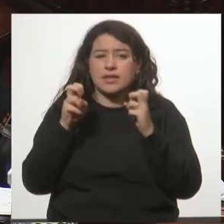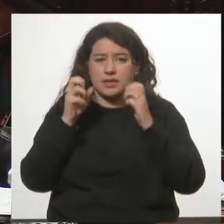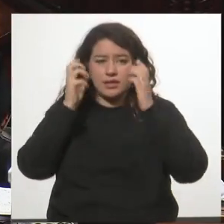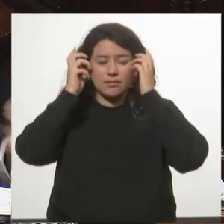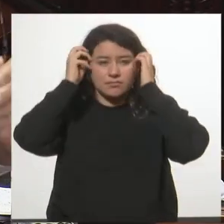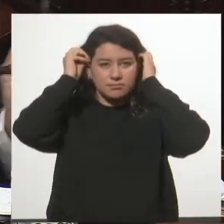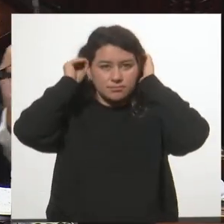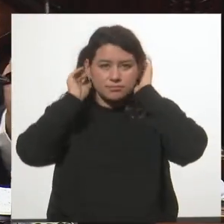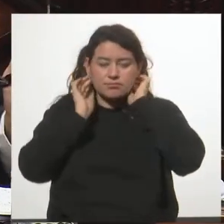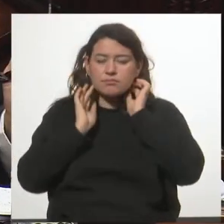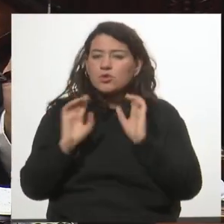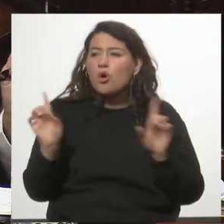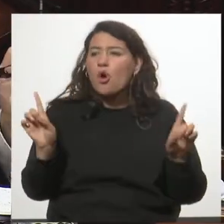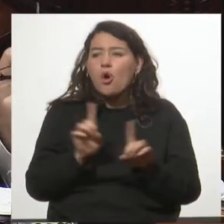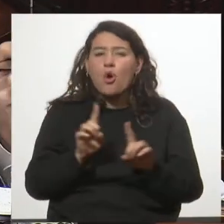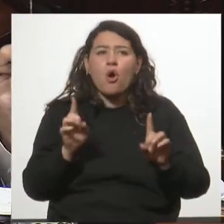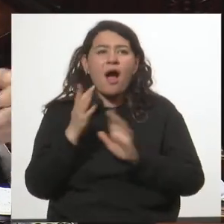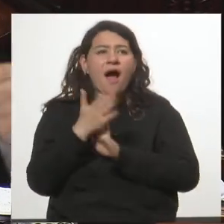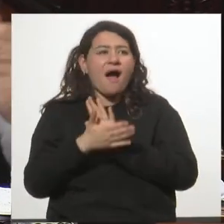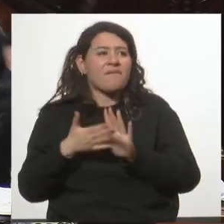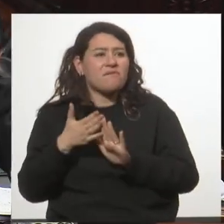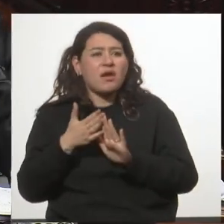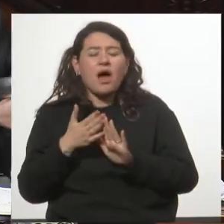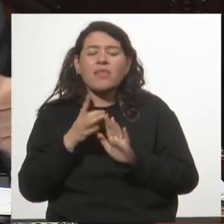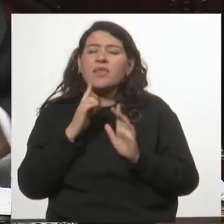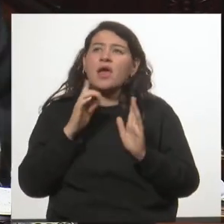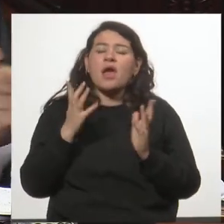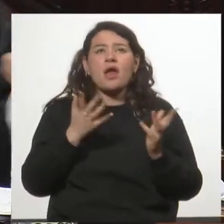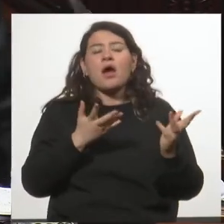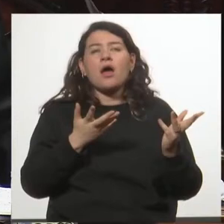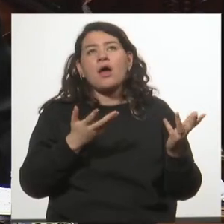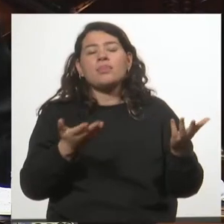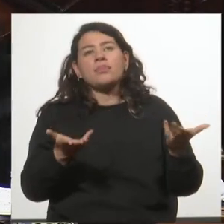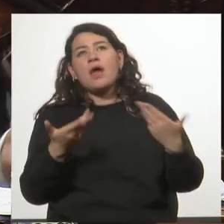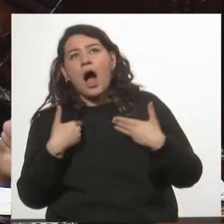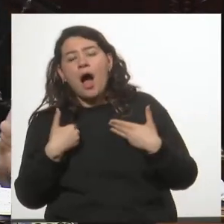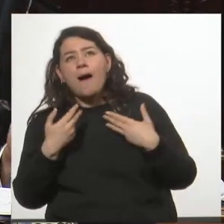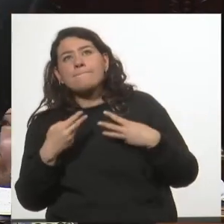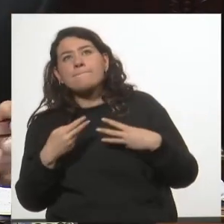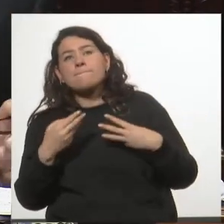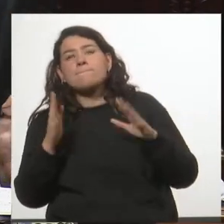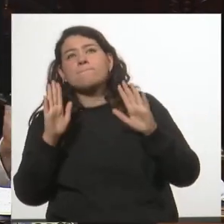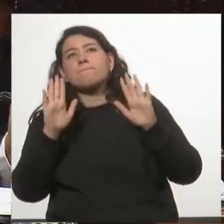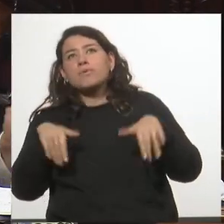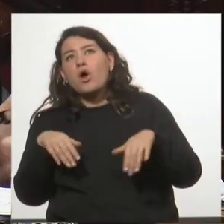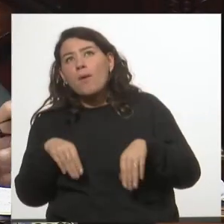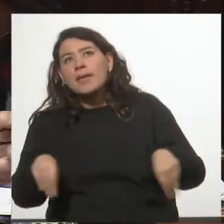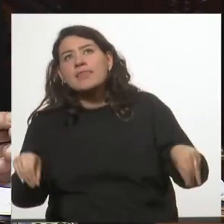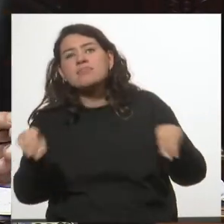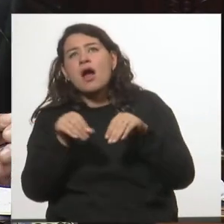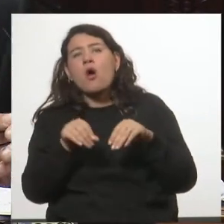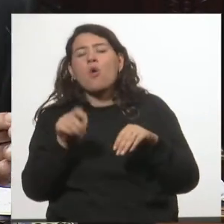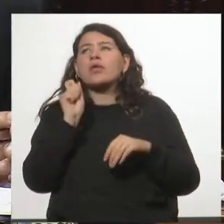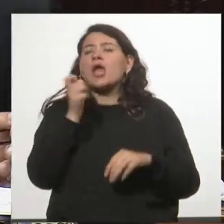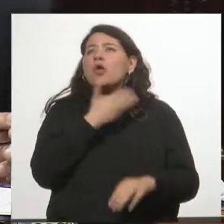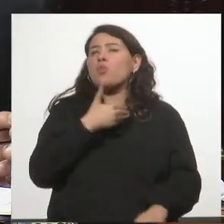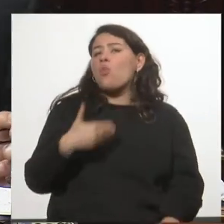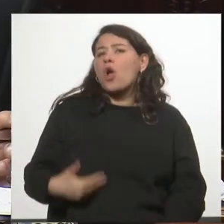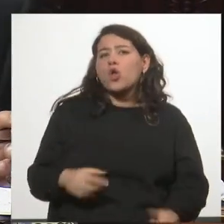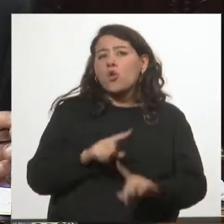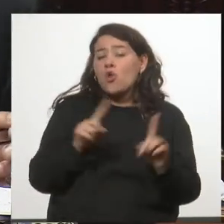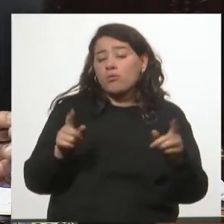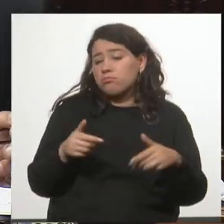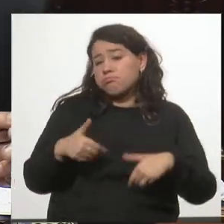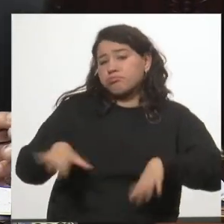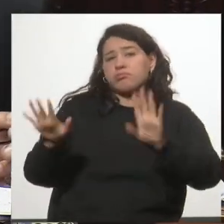acá no se habla de que recibió la propiedad ni de quién era el dueño de entregaron las